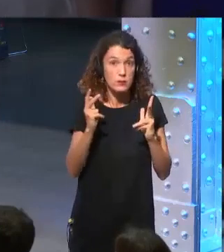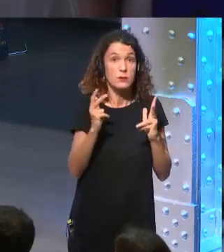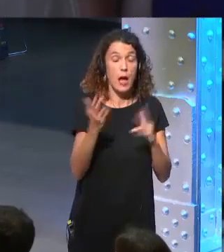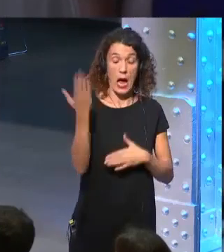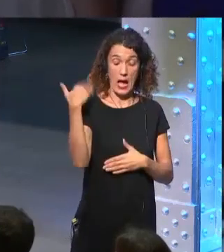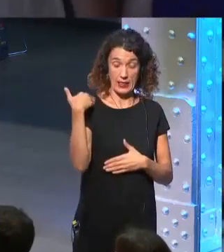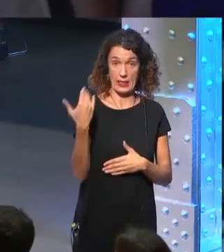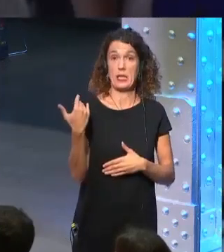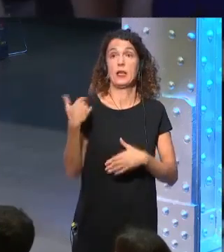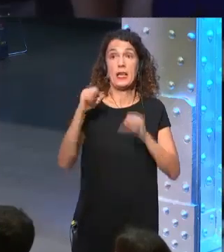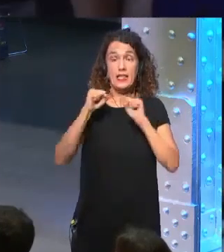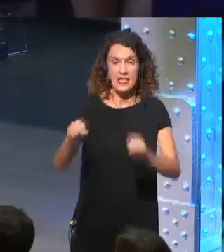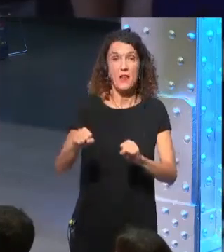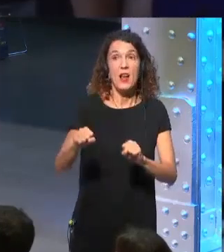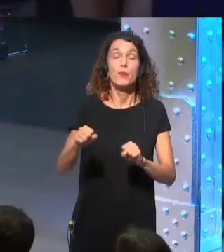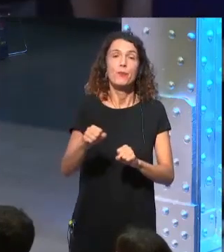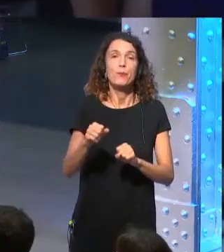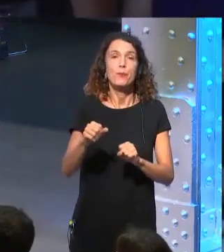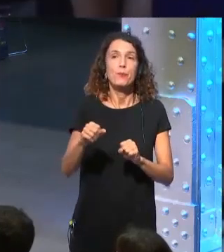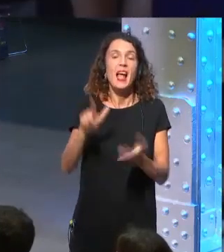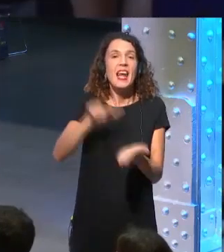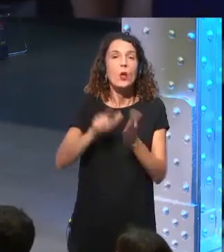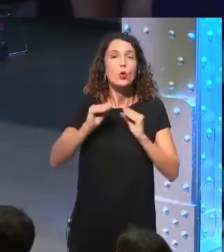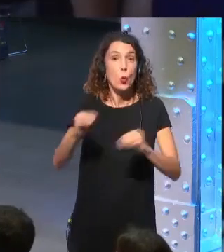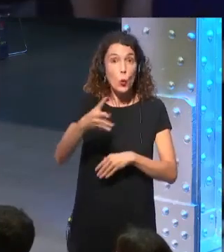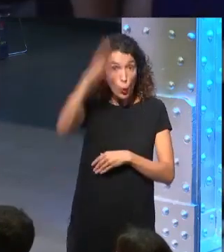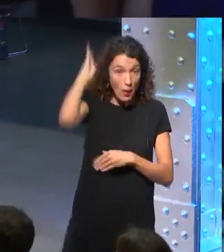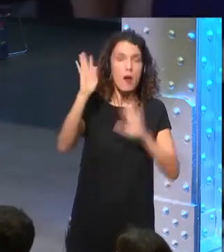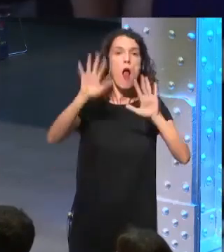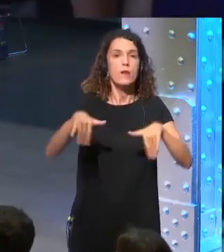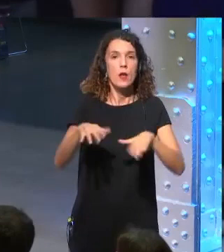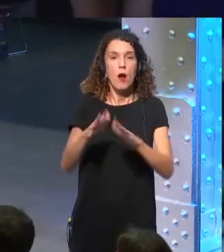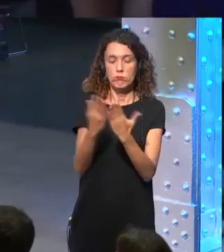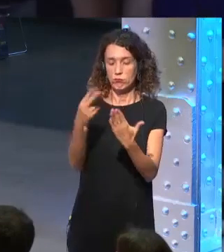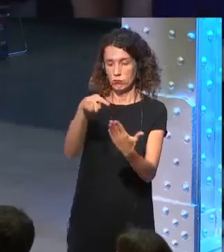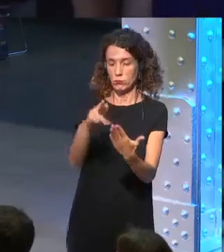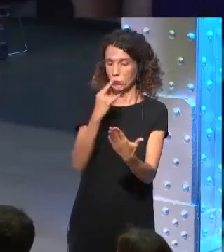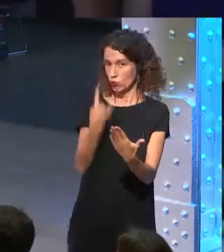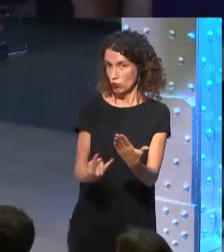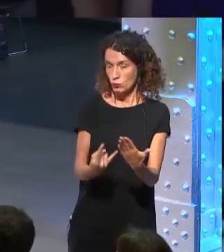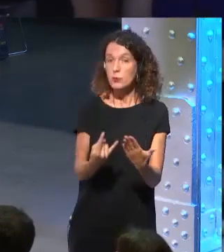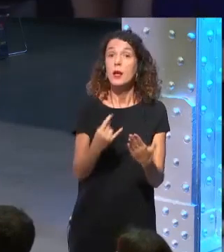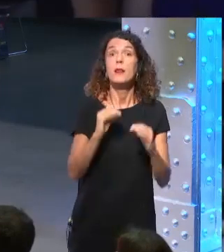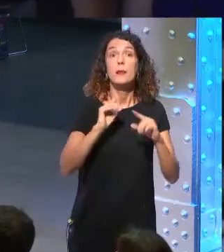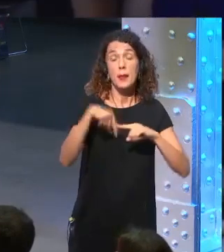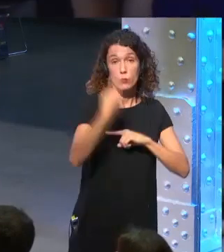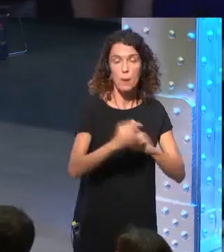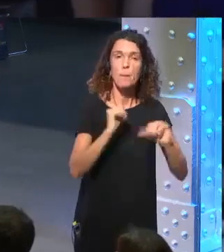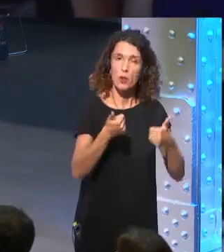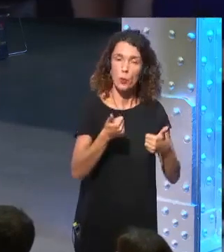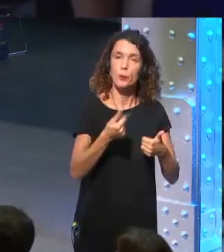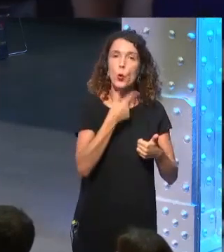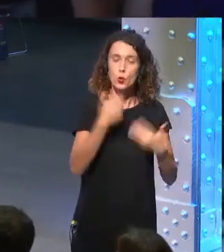antes rechazaban la lengua romana se apasionaban por su elocuencia. Después empezó a gustarles